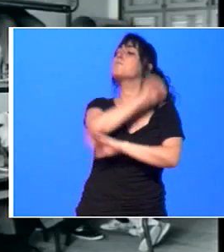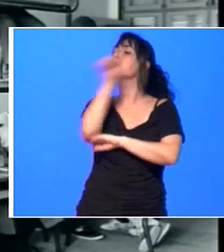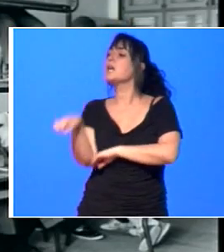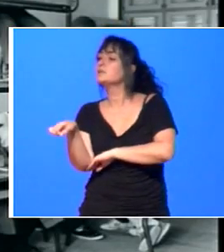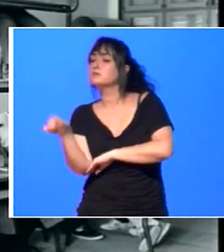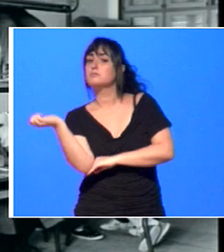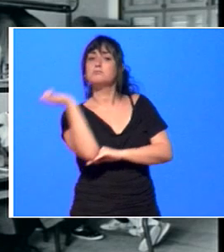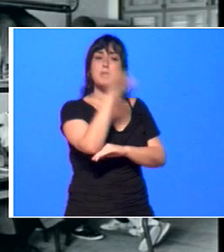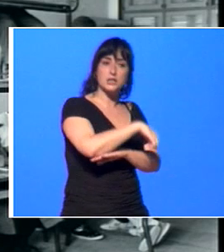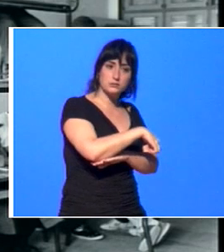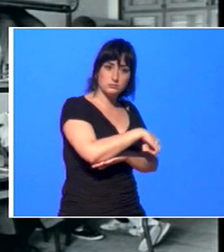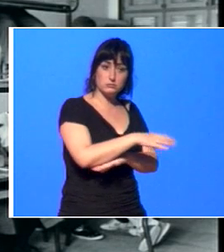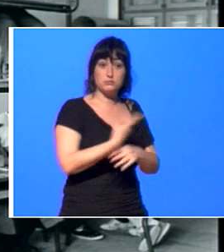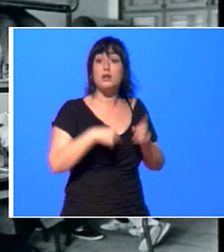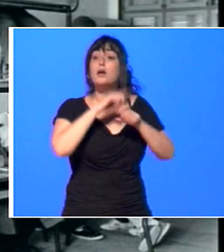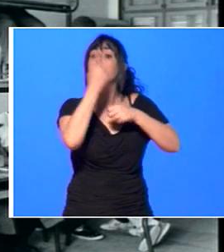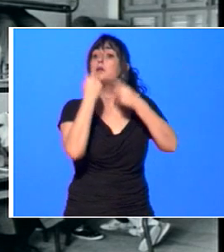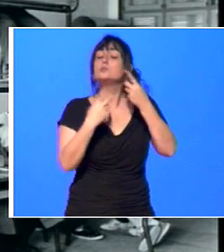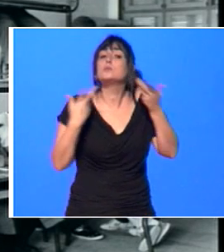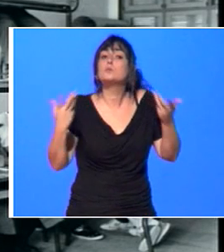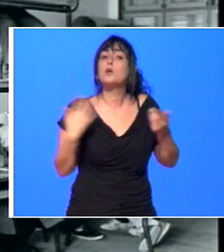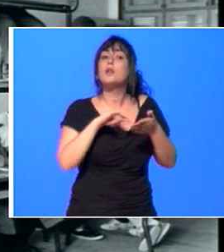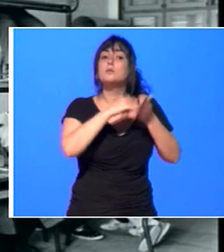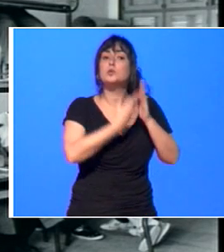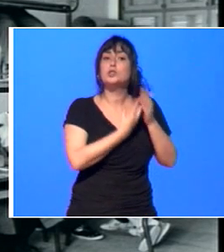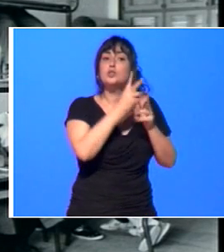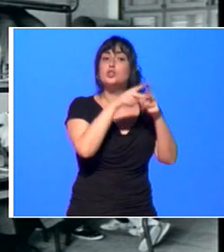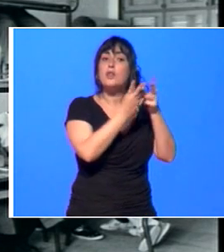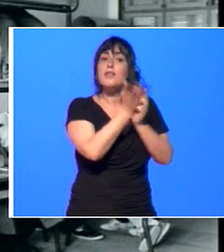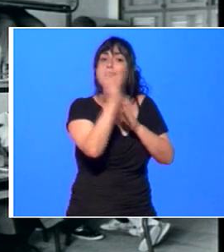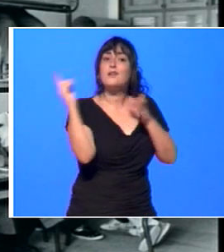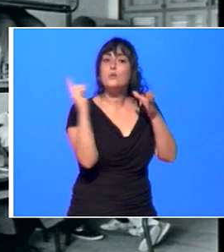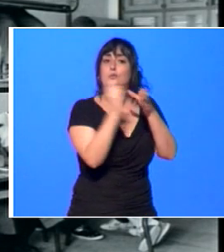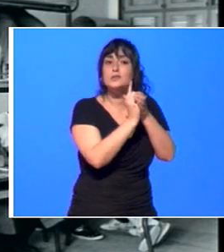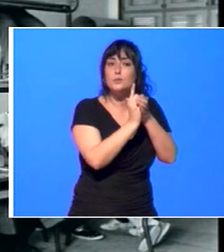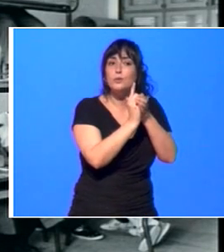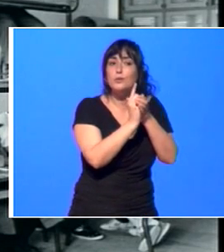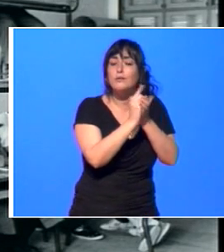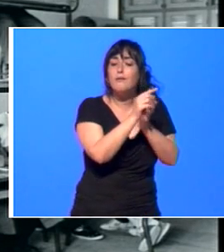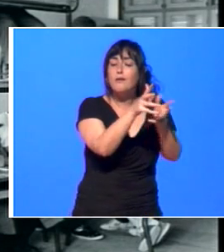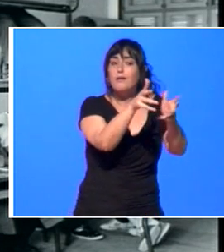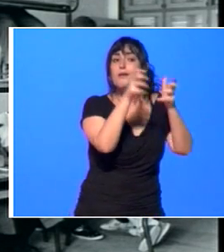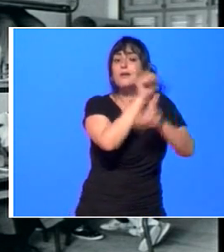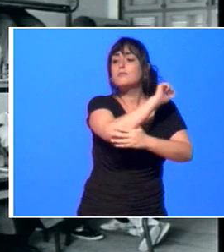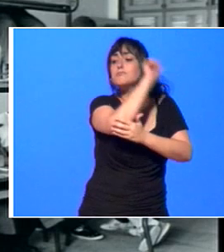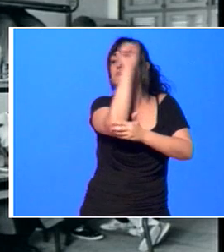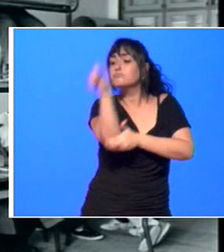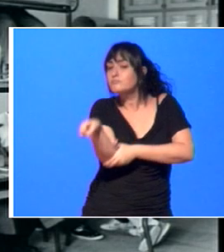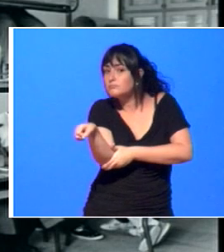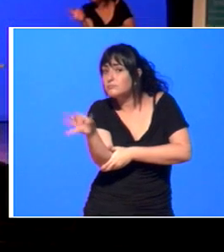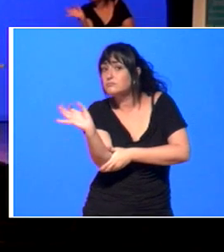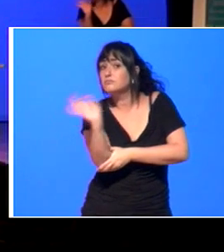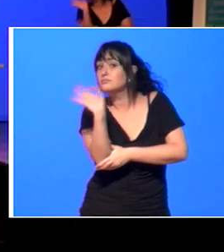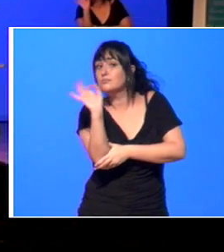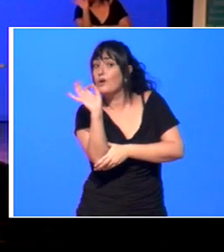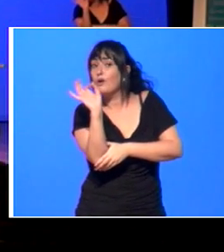pregunta está si el proyecto social inclusivo es el que está ganando la batalla o la está todavía perdiendo.